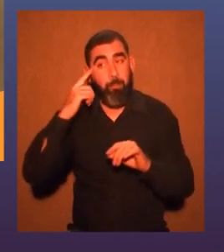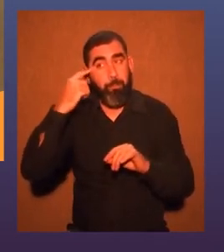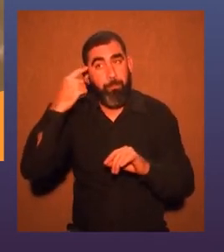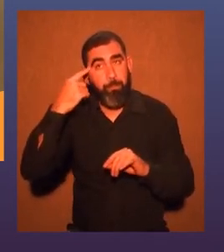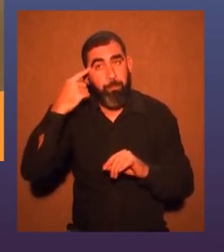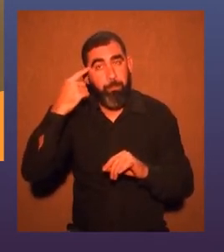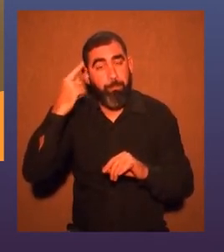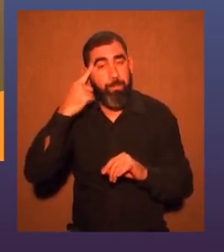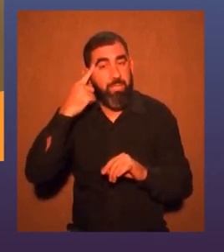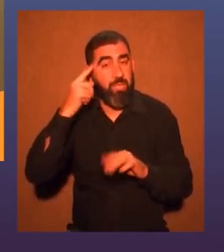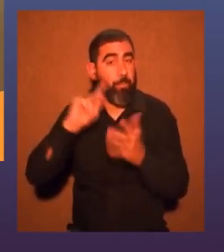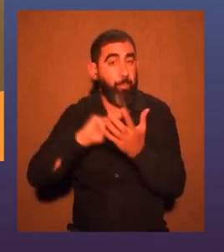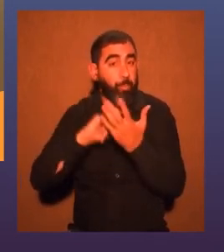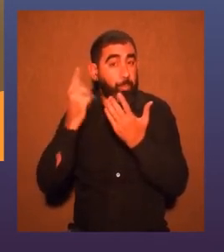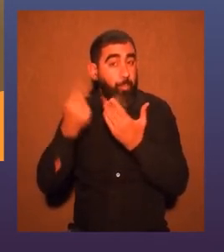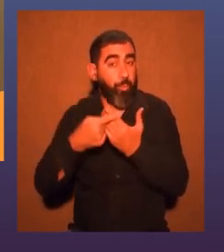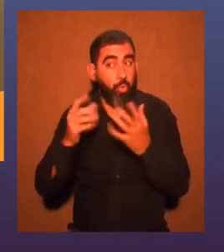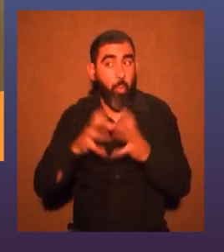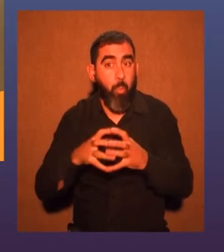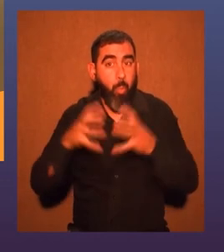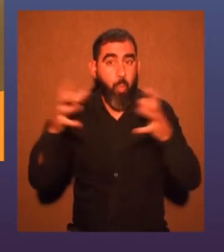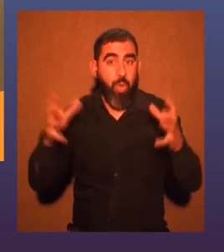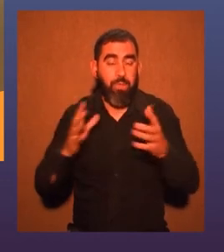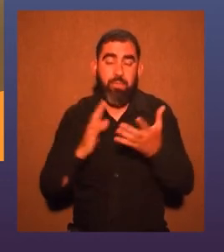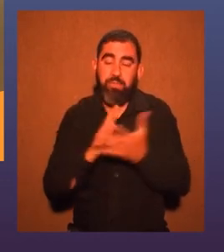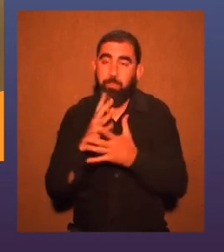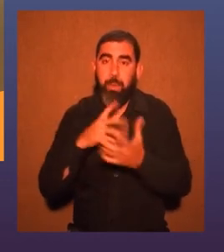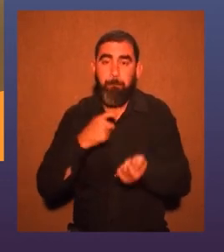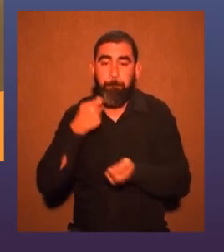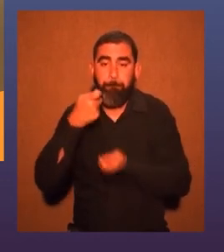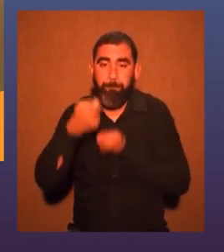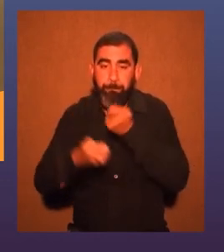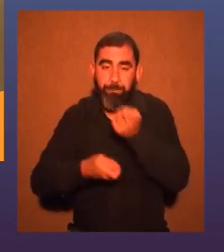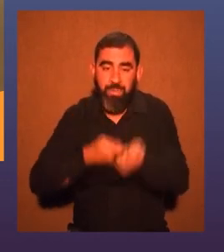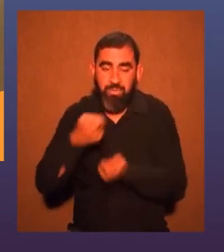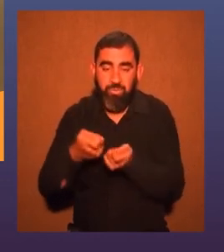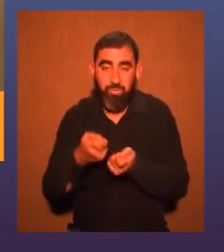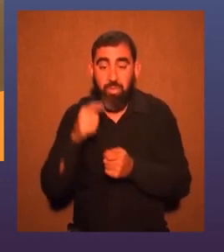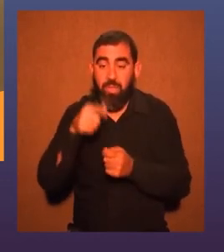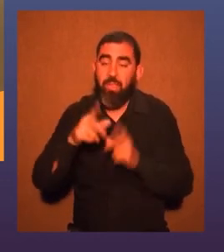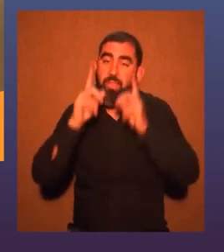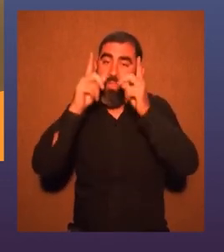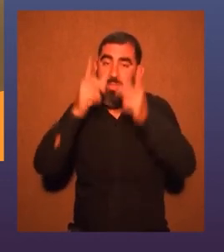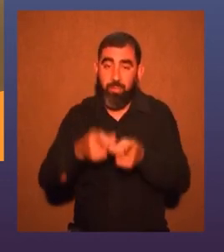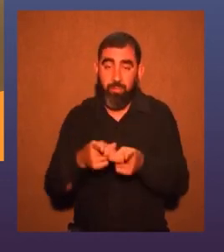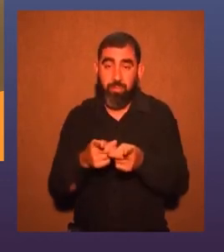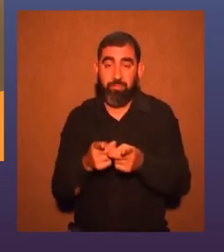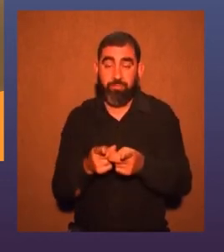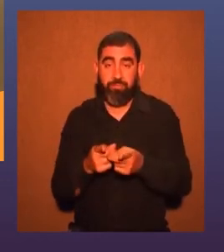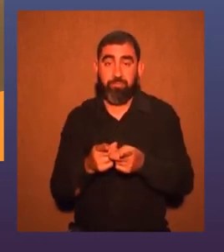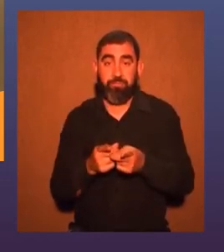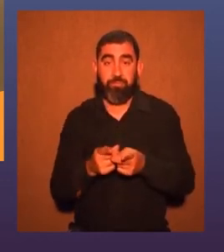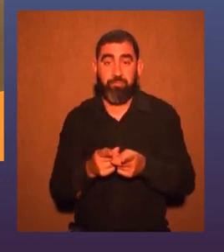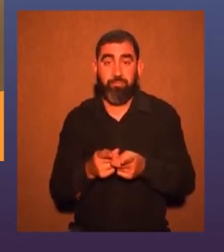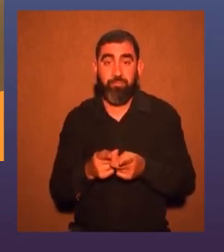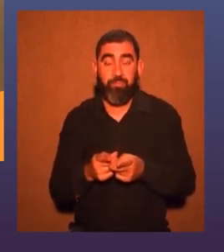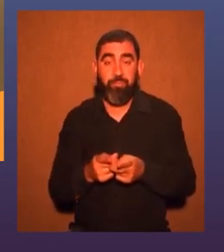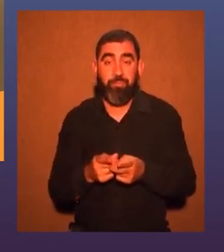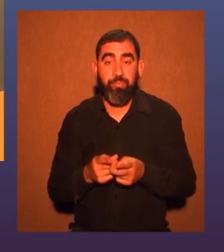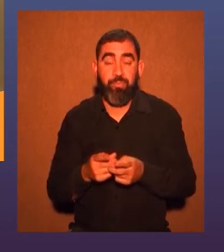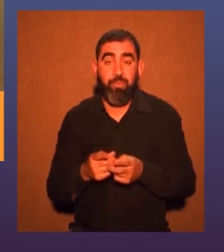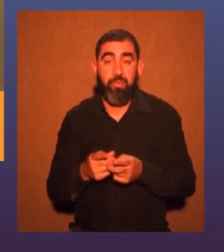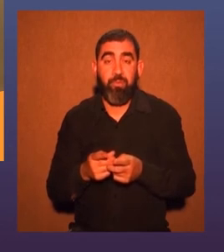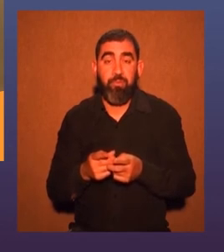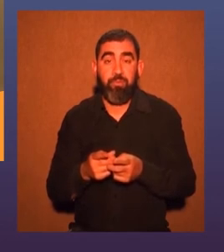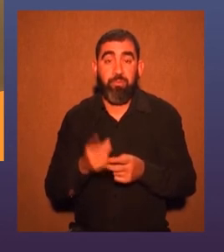tan grandes, el hecho de estar con muchísima presión de deadlines. Claro. Y en este caso, también Marina hablaba de esto, como que en un